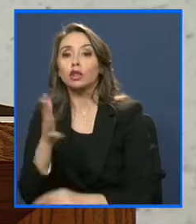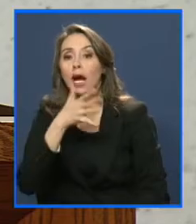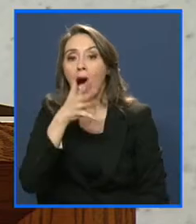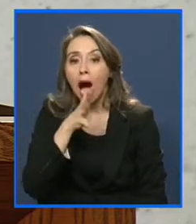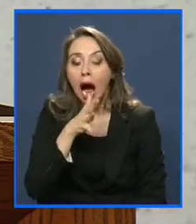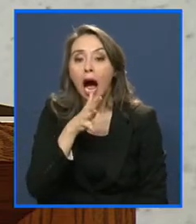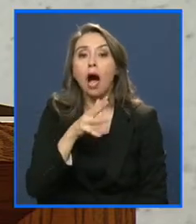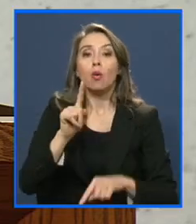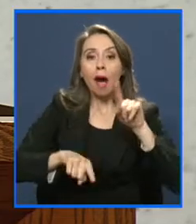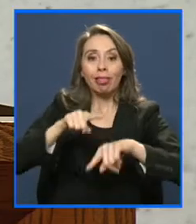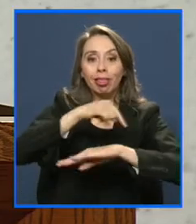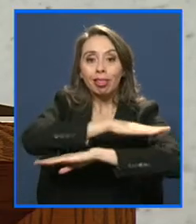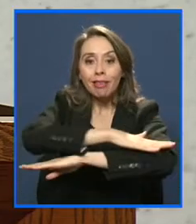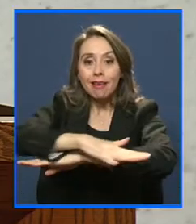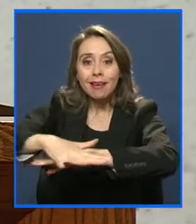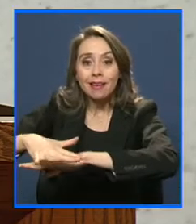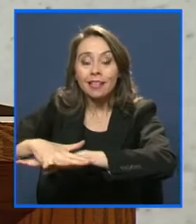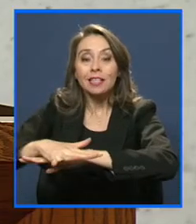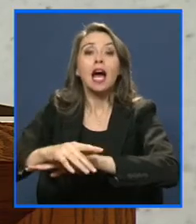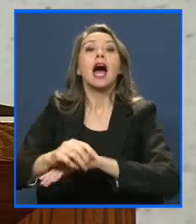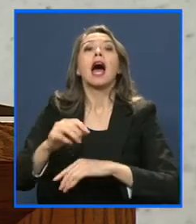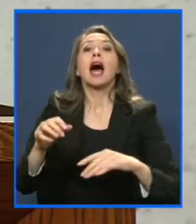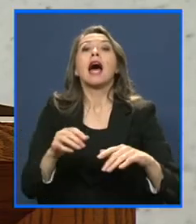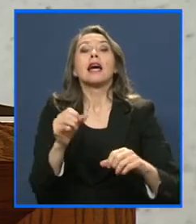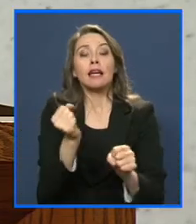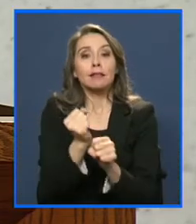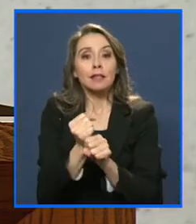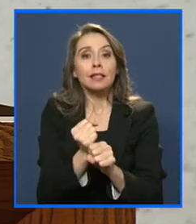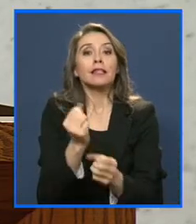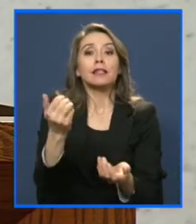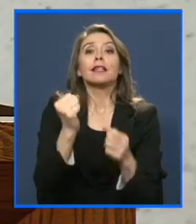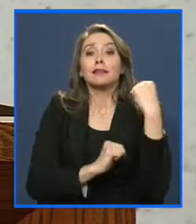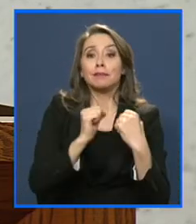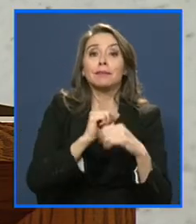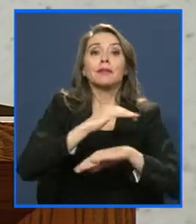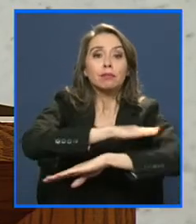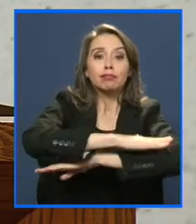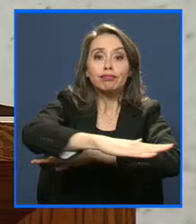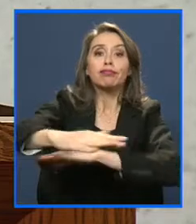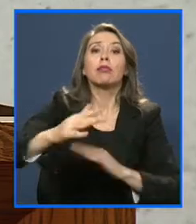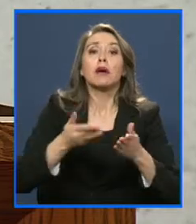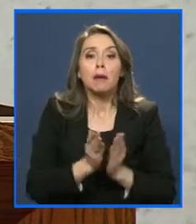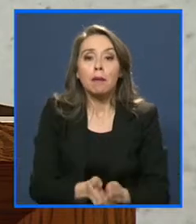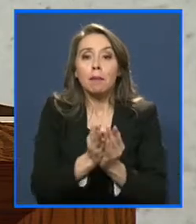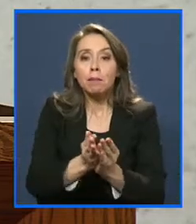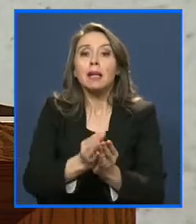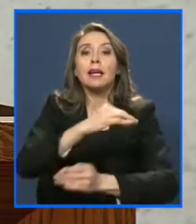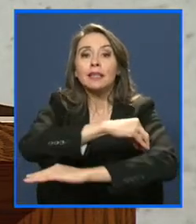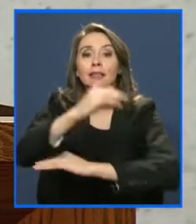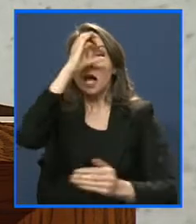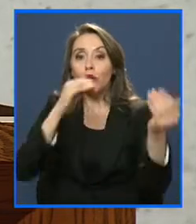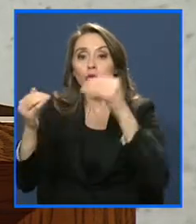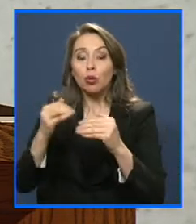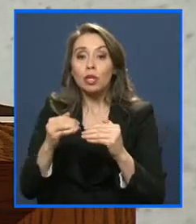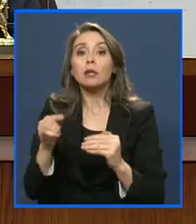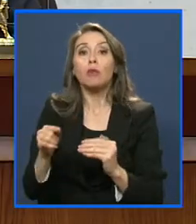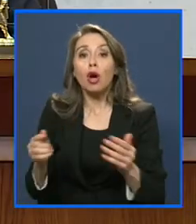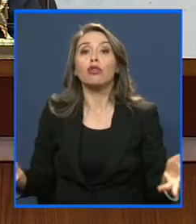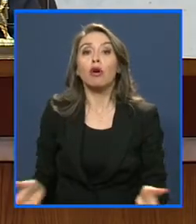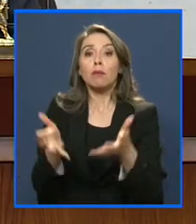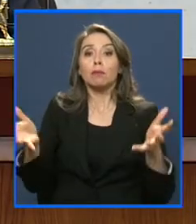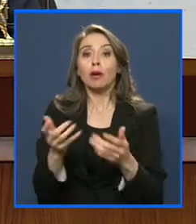suelo donde la actividad agropecuaria pesca y turismo siguen moviendo significativamente la economía de nuestros chiles